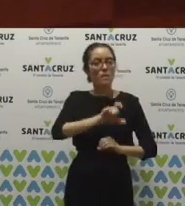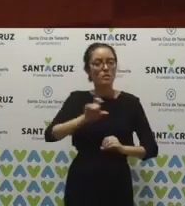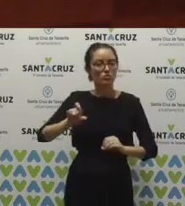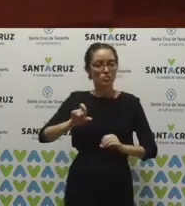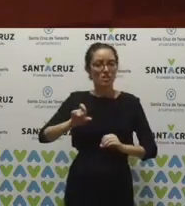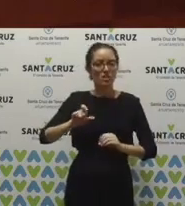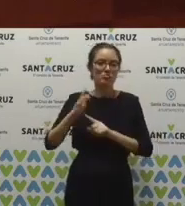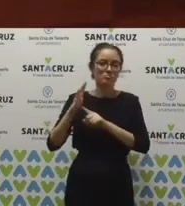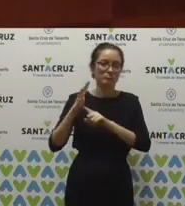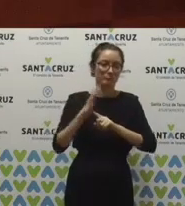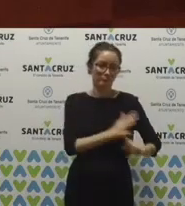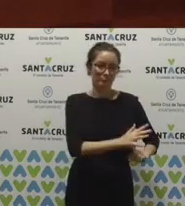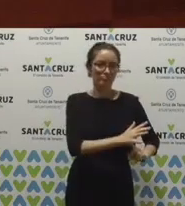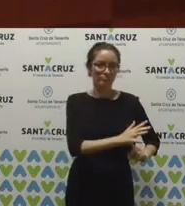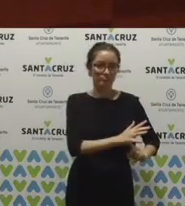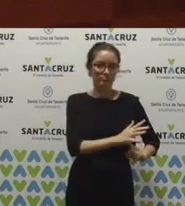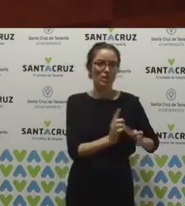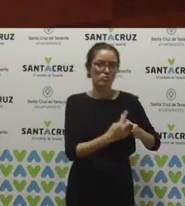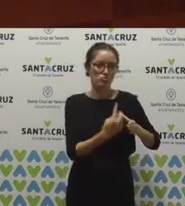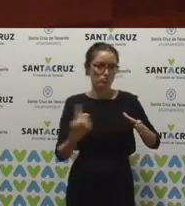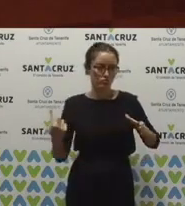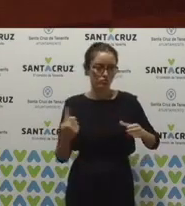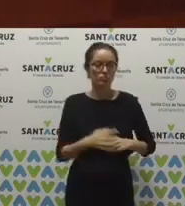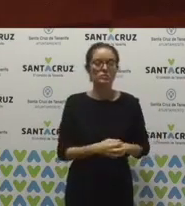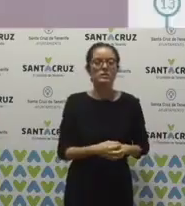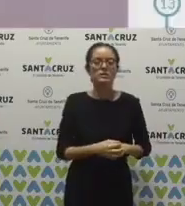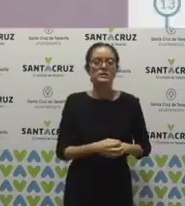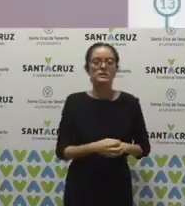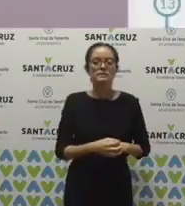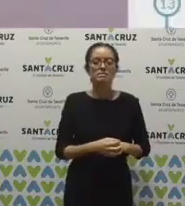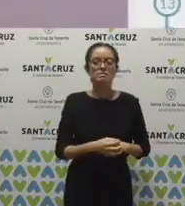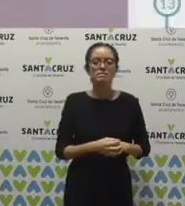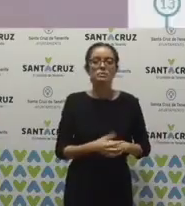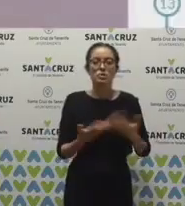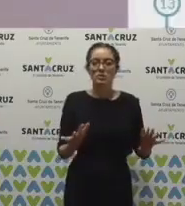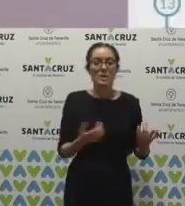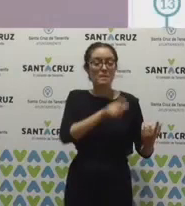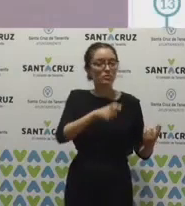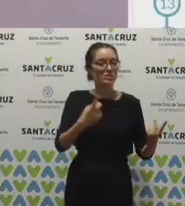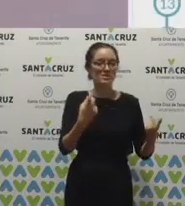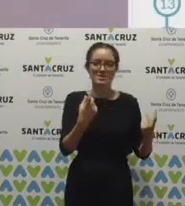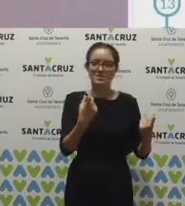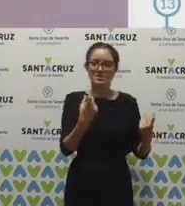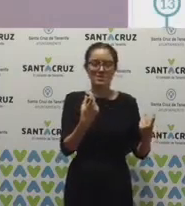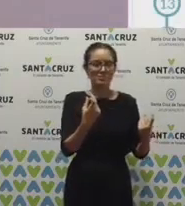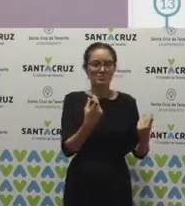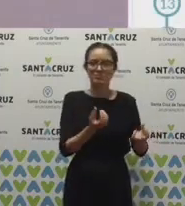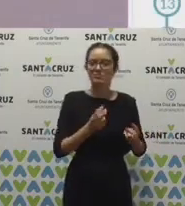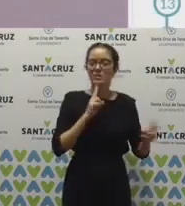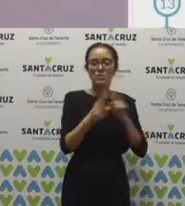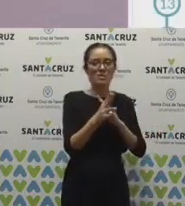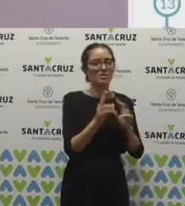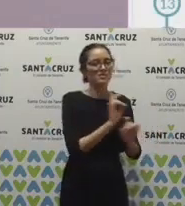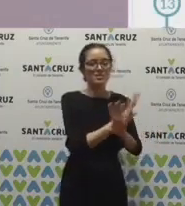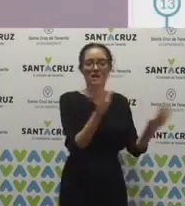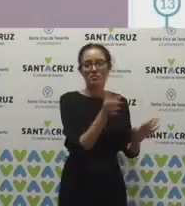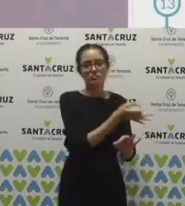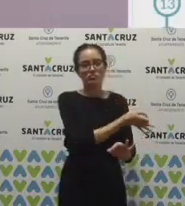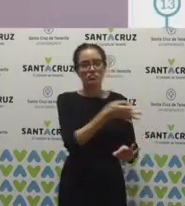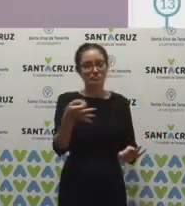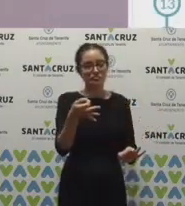ante este panorama la emergencia social requiere de respuestas inmediatas claras y eficientes adaptadas desde la